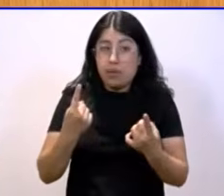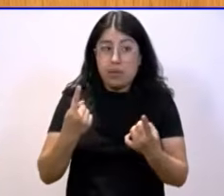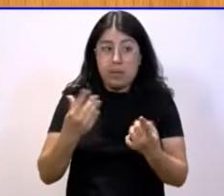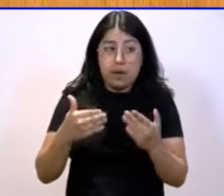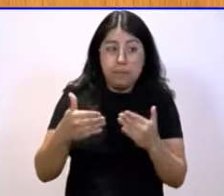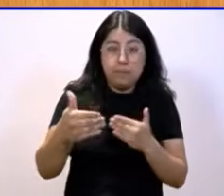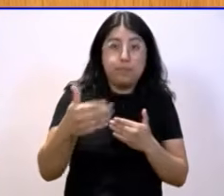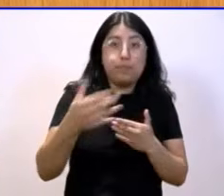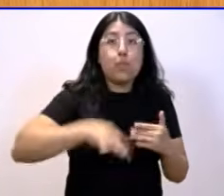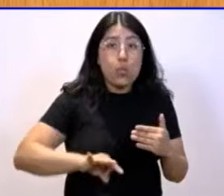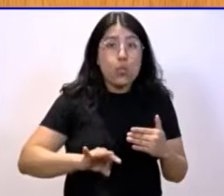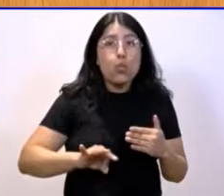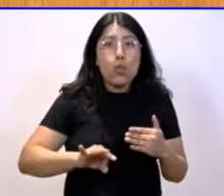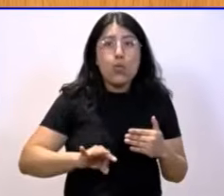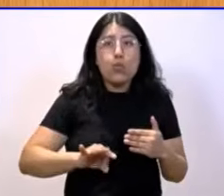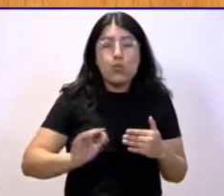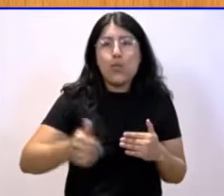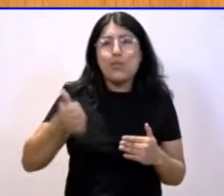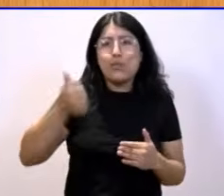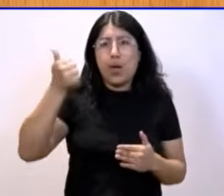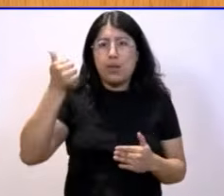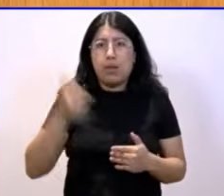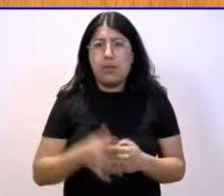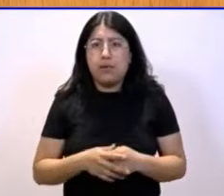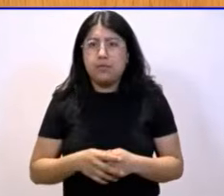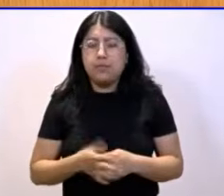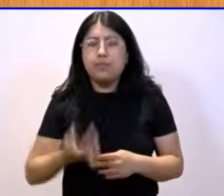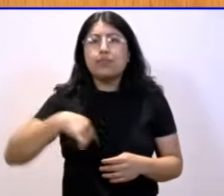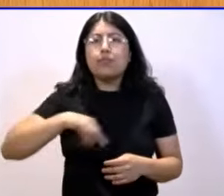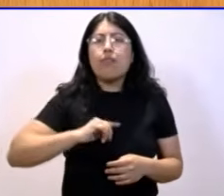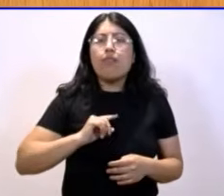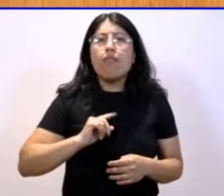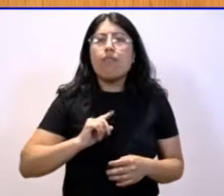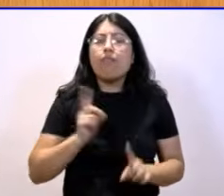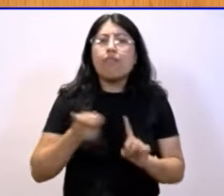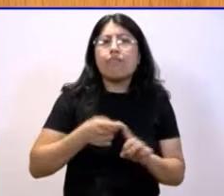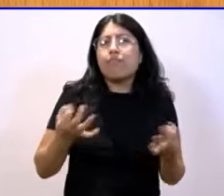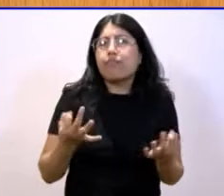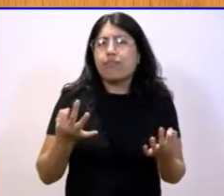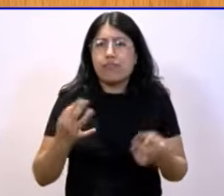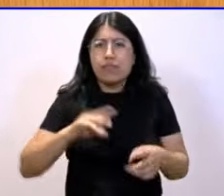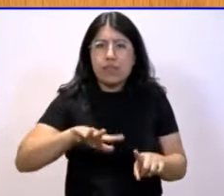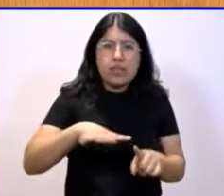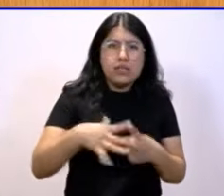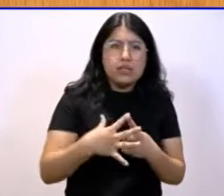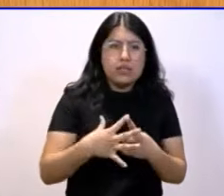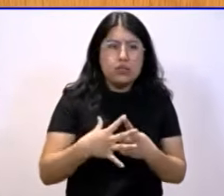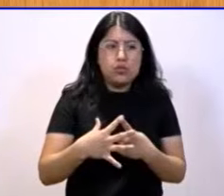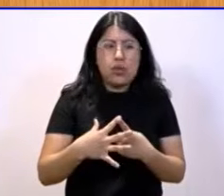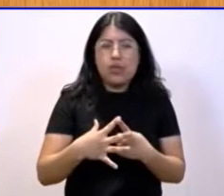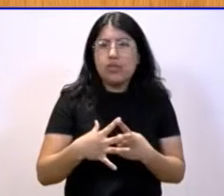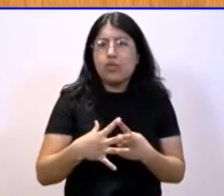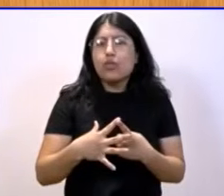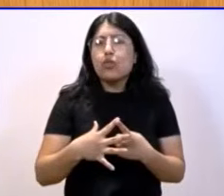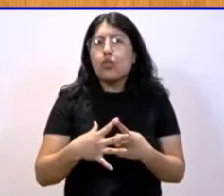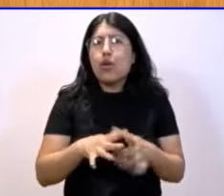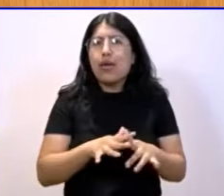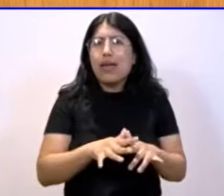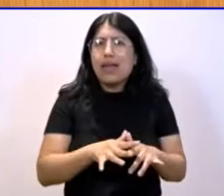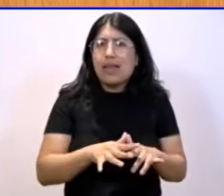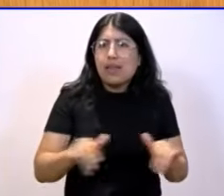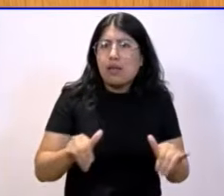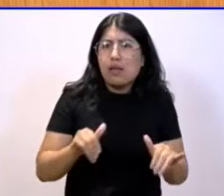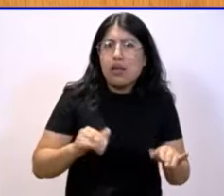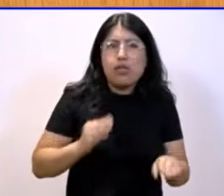después, vendrán después muchas más, y nos encontramos con una situación en la que estamos abonando indemnizaciones por no cumplir con la